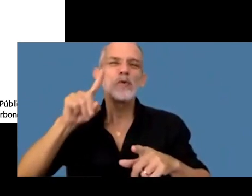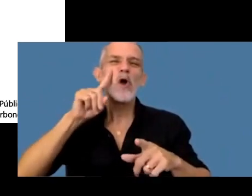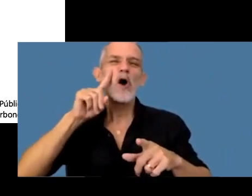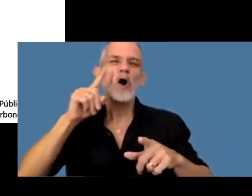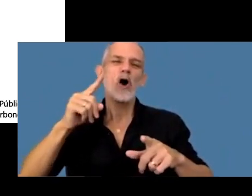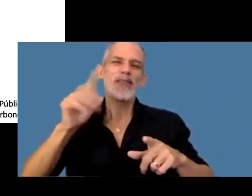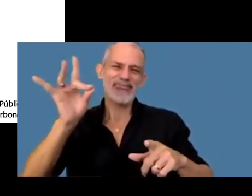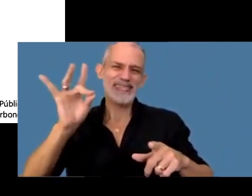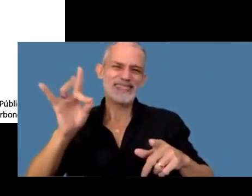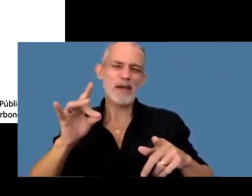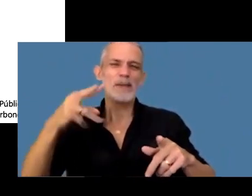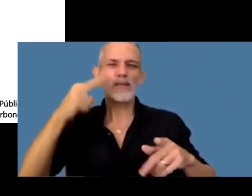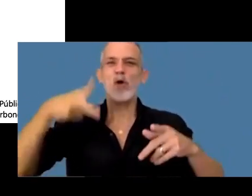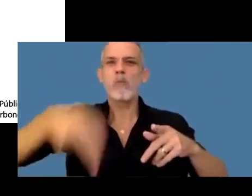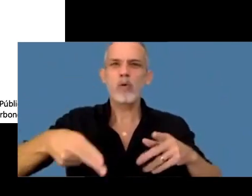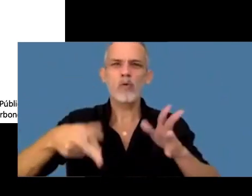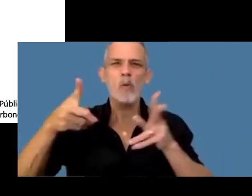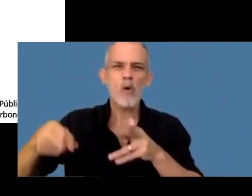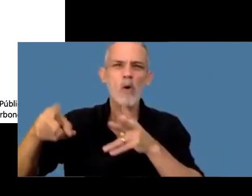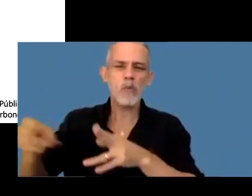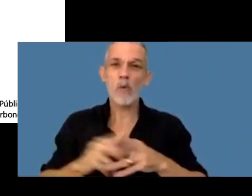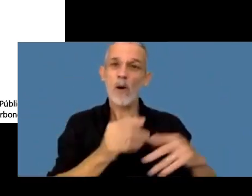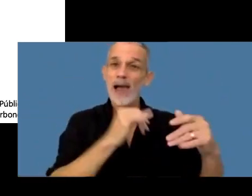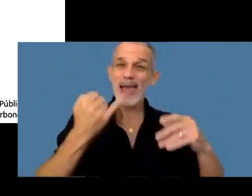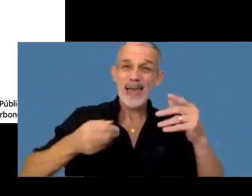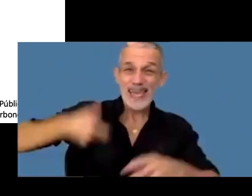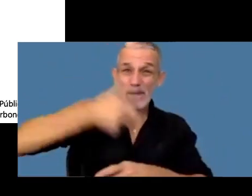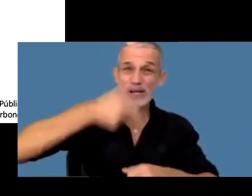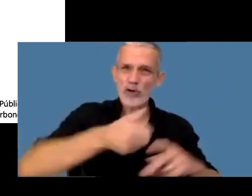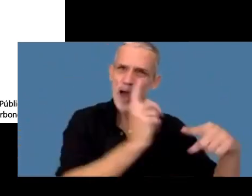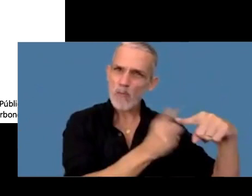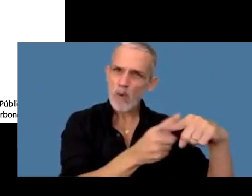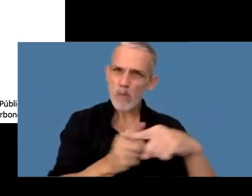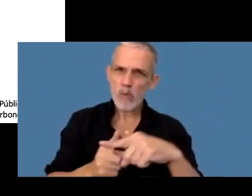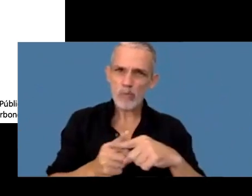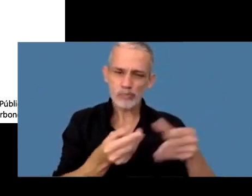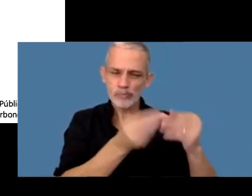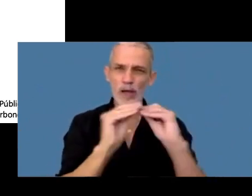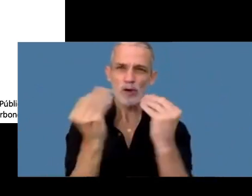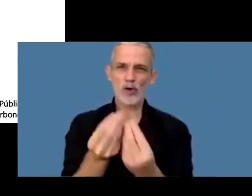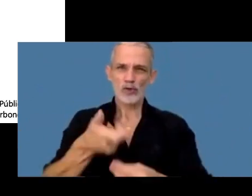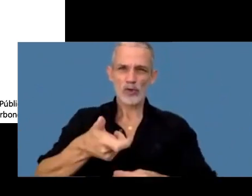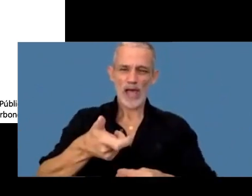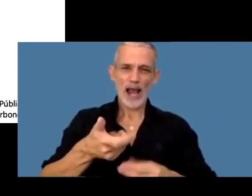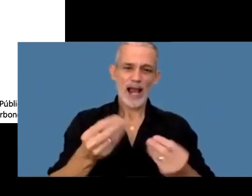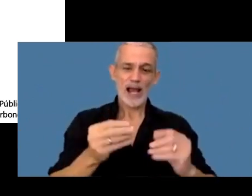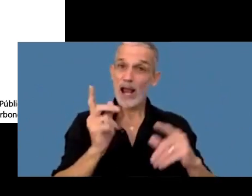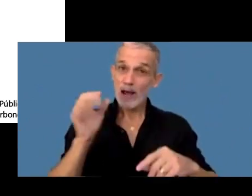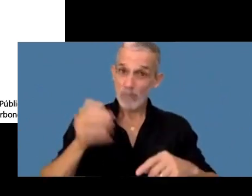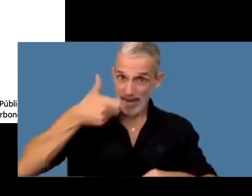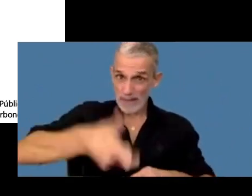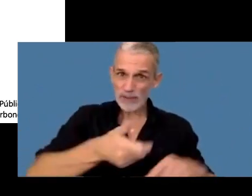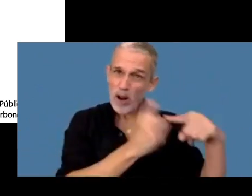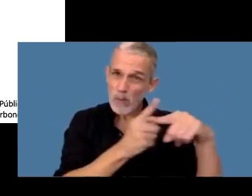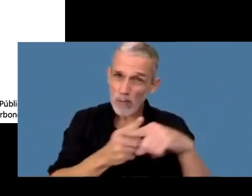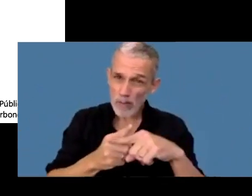de corte que van a acumular el monto de las inversiones, y ese monto de las inversiones, determinados en el 1%, van a poder ser